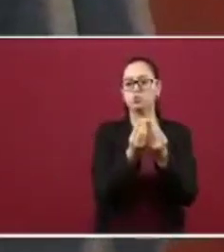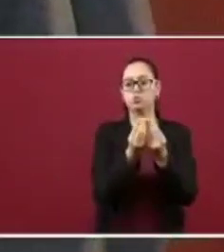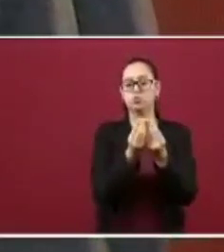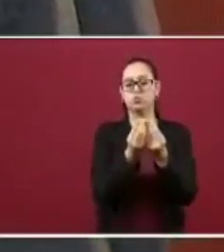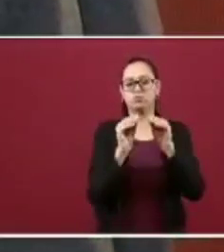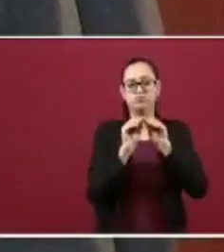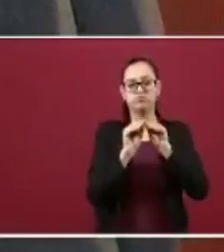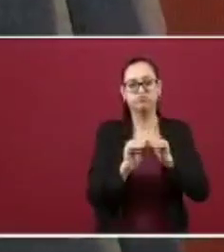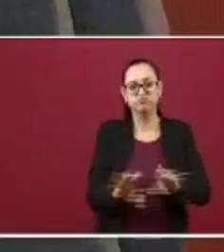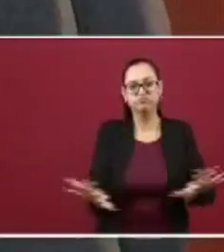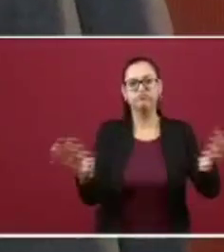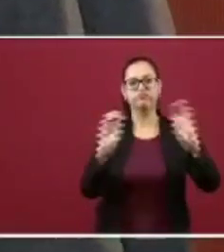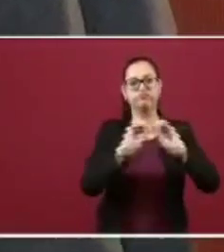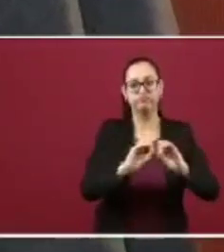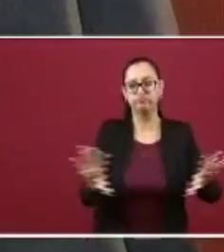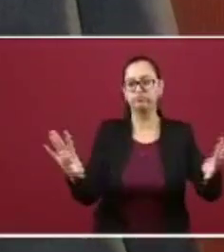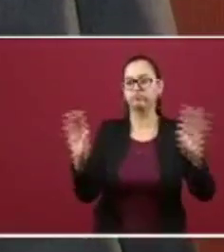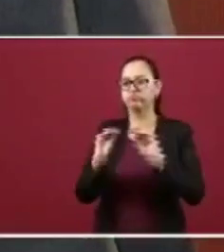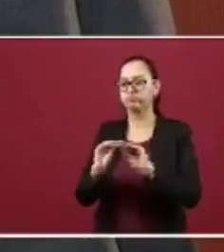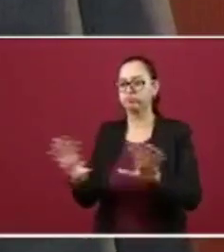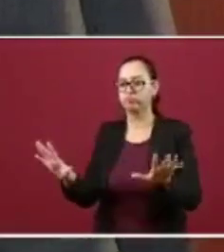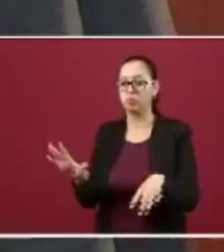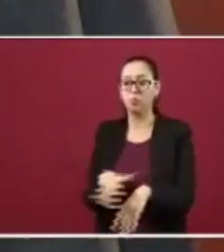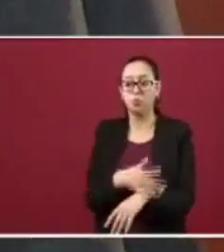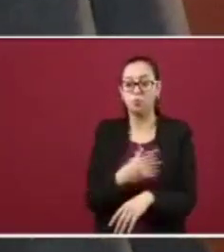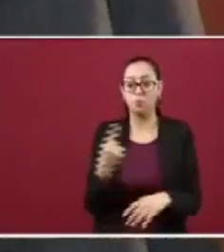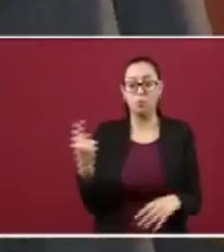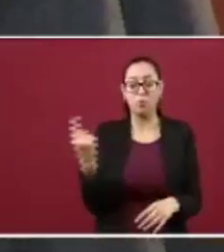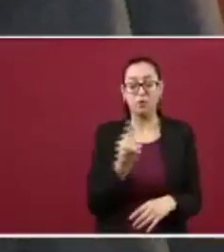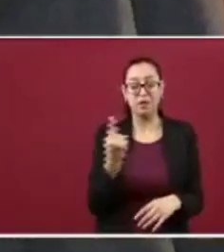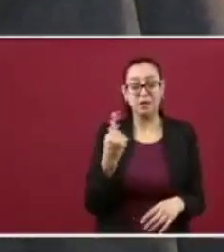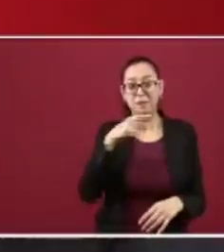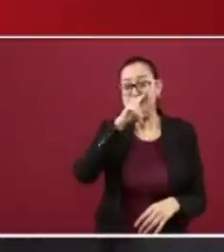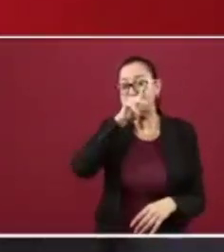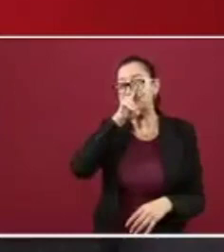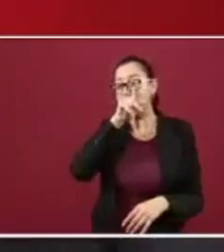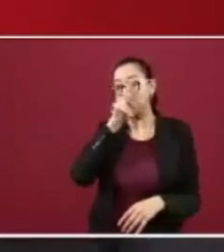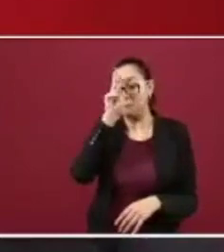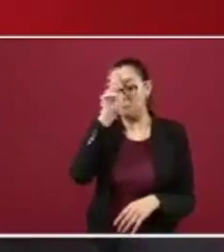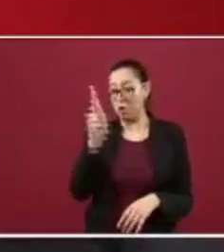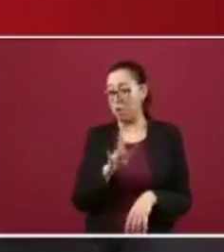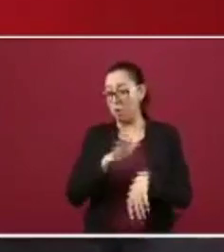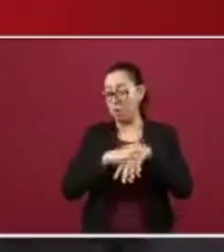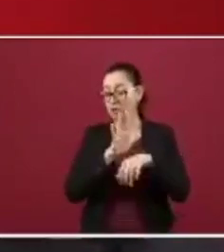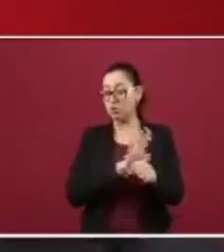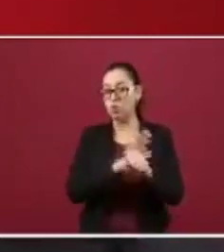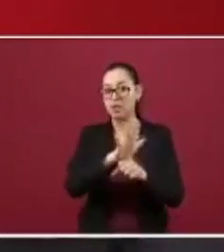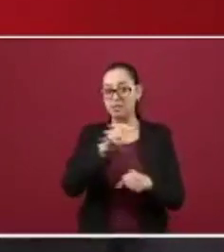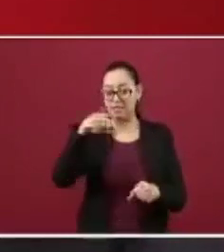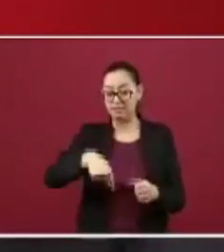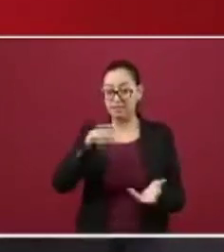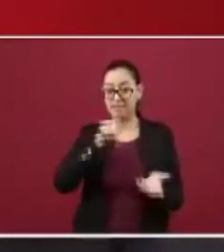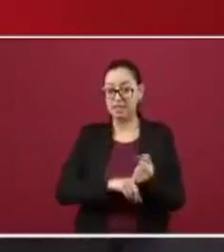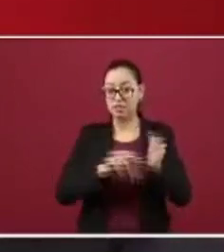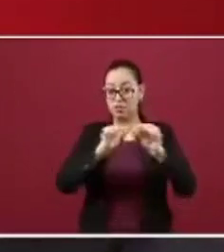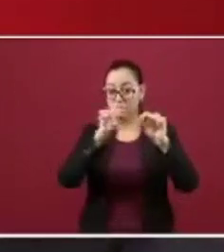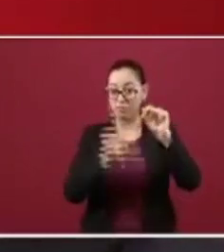preocupante es el crecimiento del consumo interno.